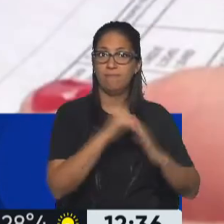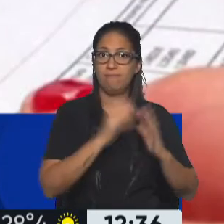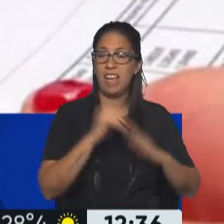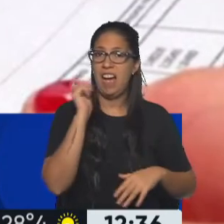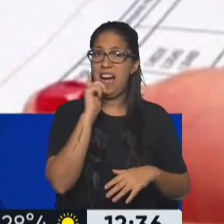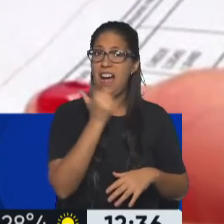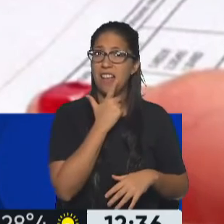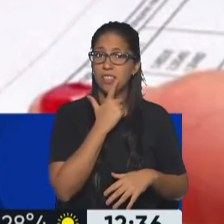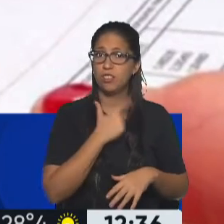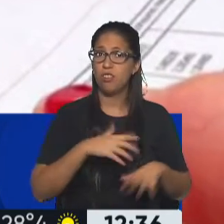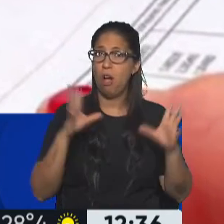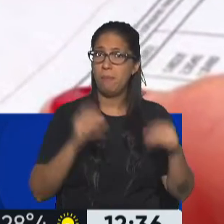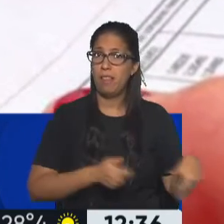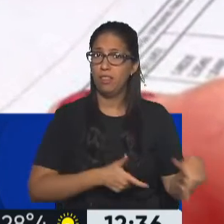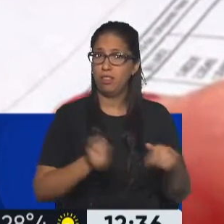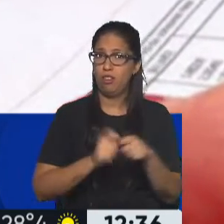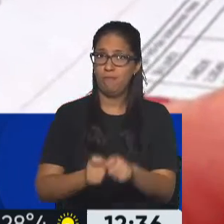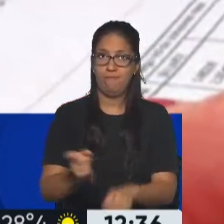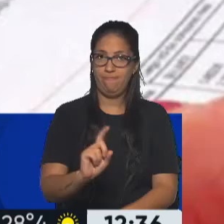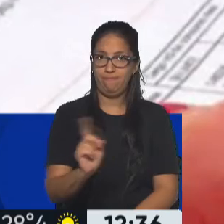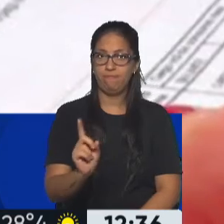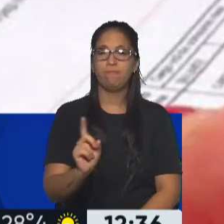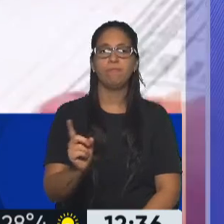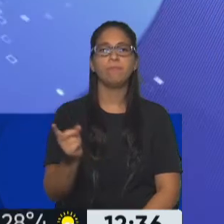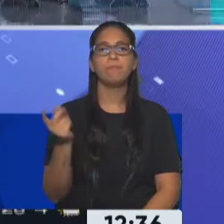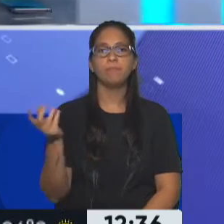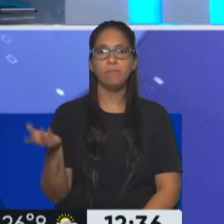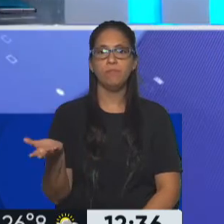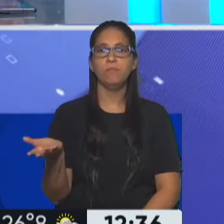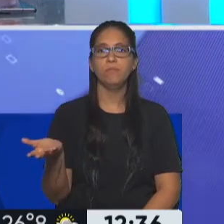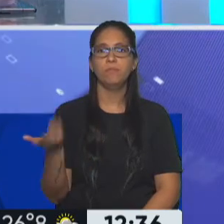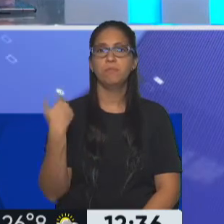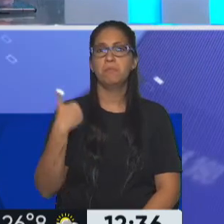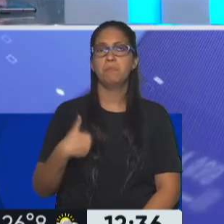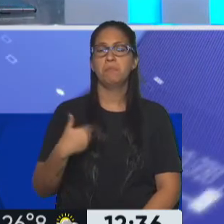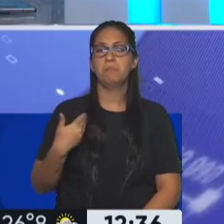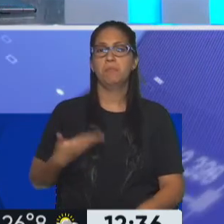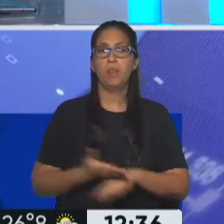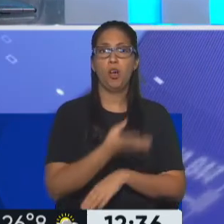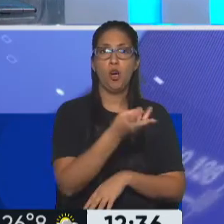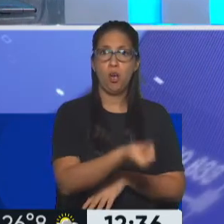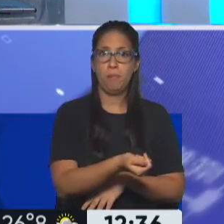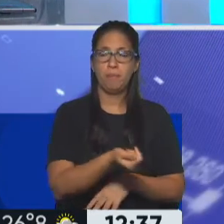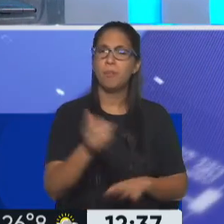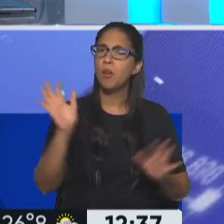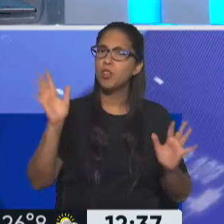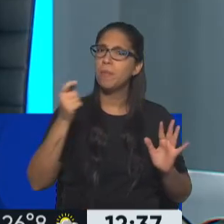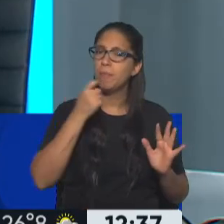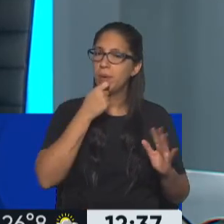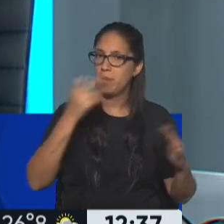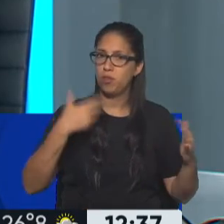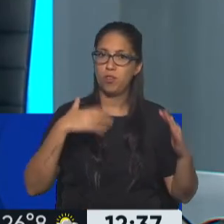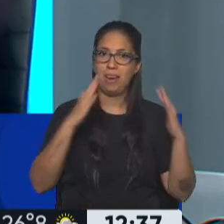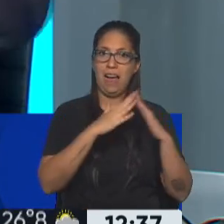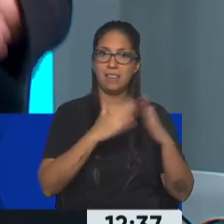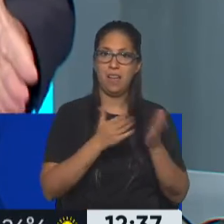que es un ahorro económico. Y el comprador, bueno, tendrá un sistema eléctrico. Me refiero, pero puedo suplir en casa el